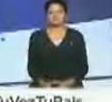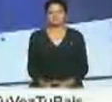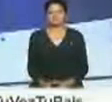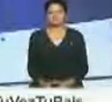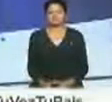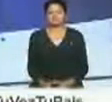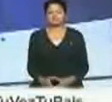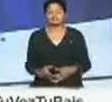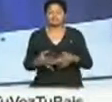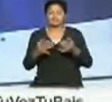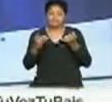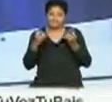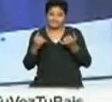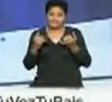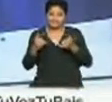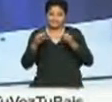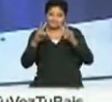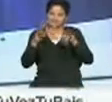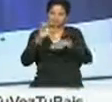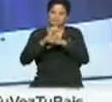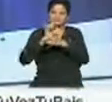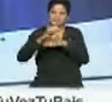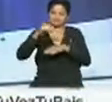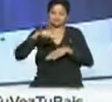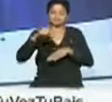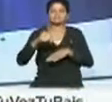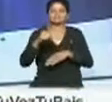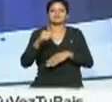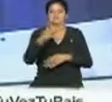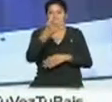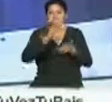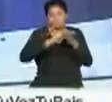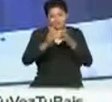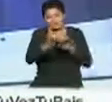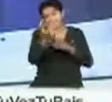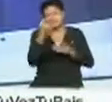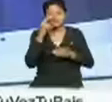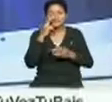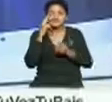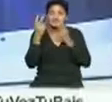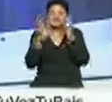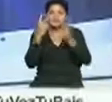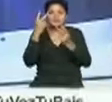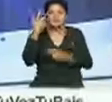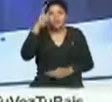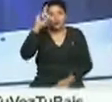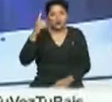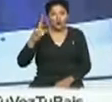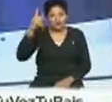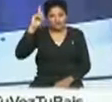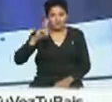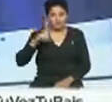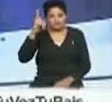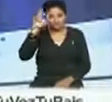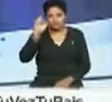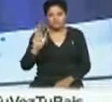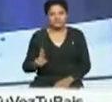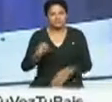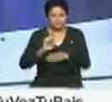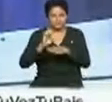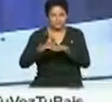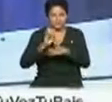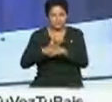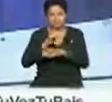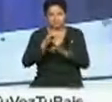Y regresamos al acontecer nacional. Ahora los invitamos a hacer un pequeño recorrido por la provincia de Loja, al sur del país. Su desarrollo